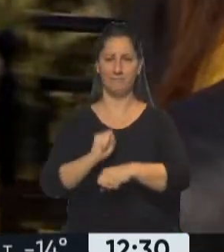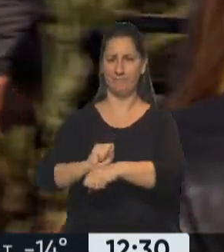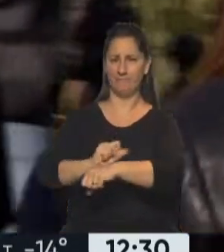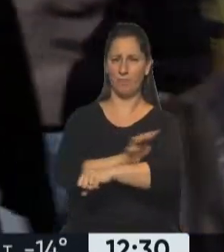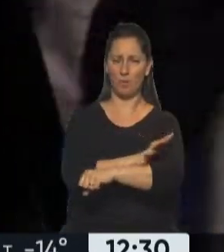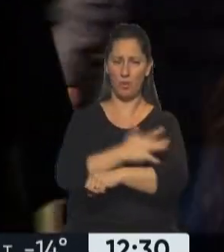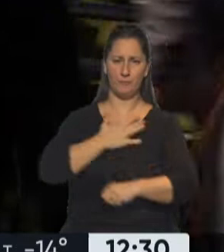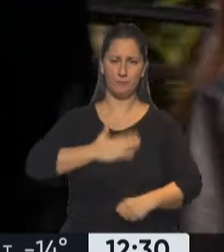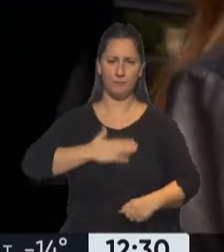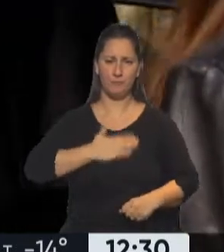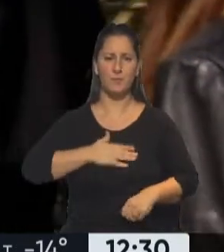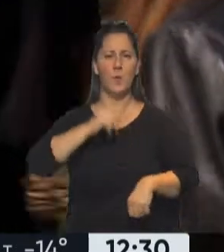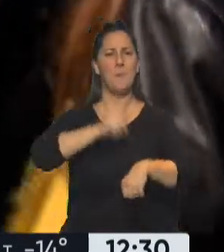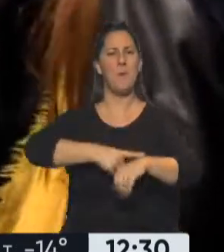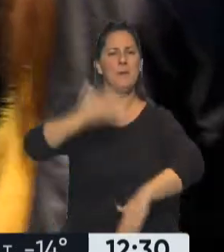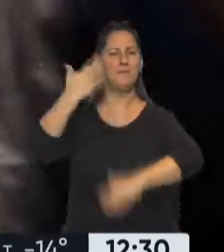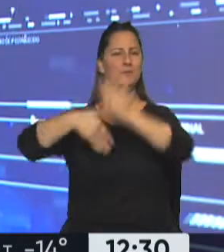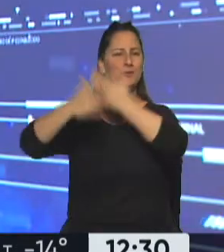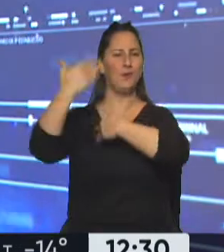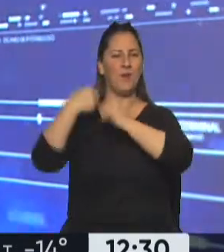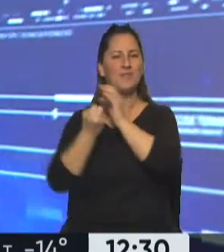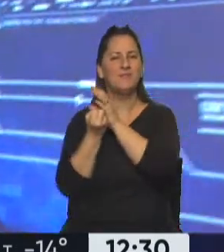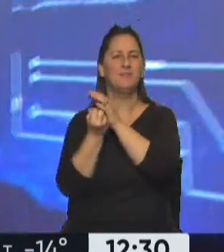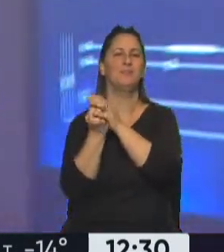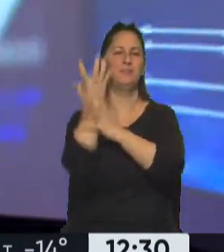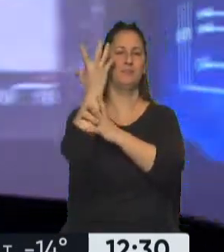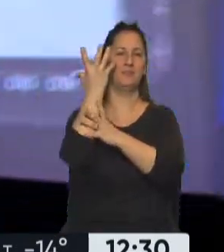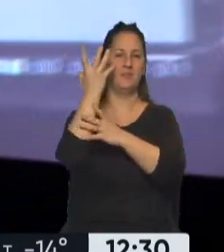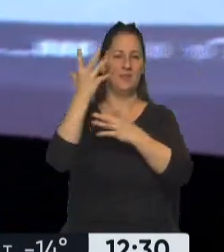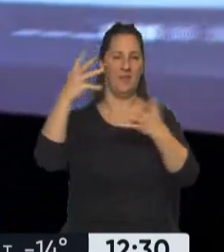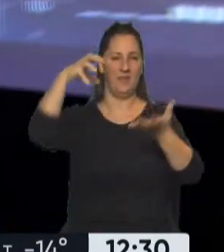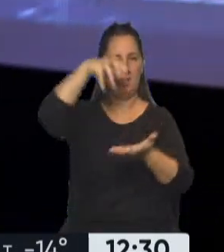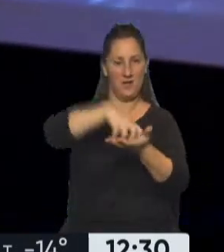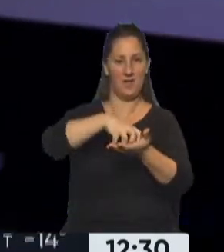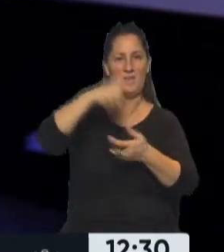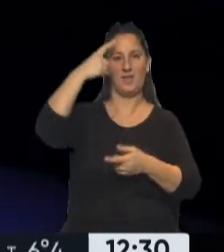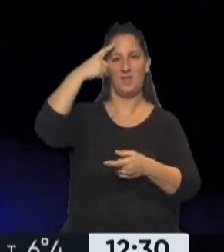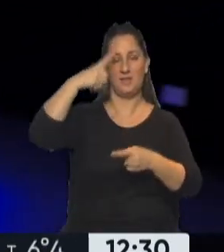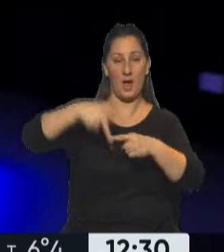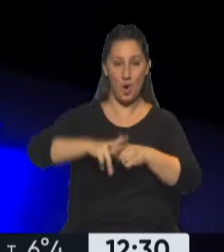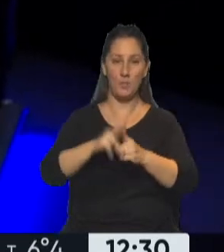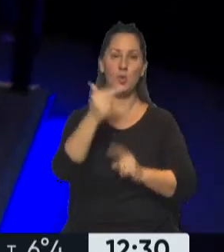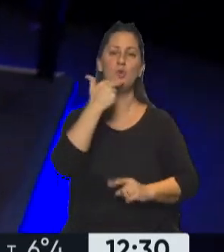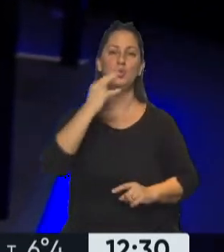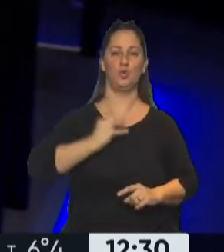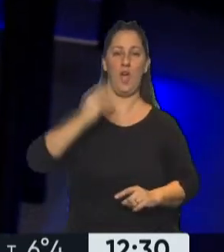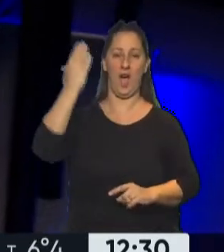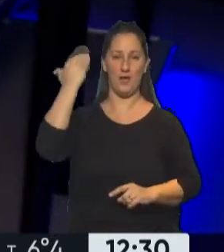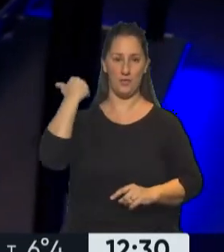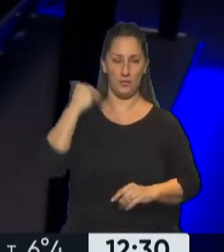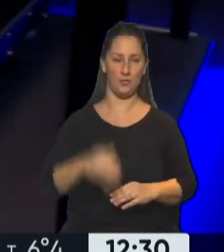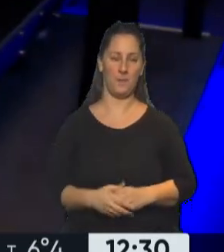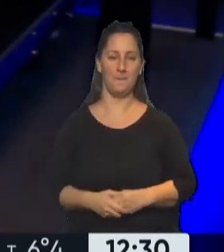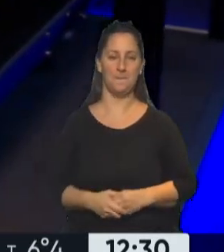Recordar aquellos tiempos de creación, aquellos tiempos de fundación, hace 11 años atrás, el mandato